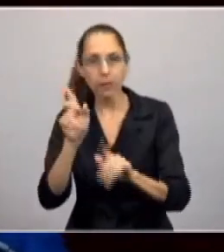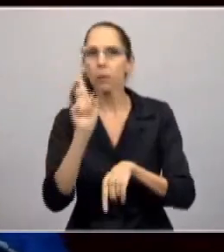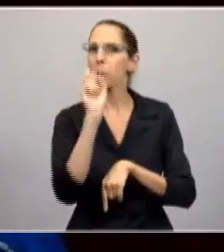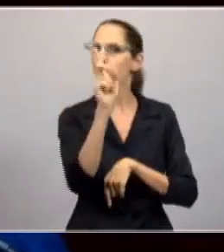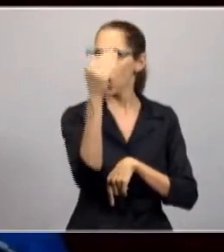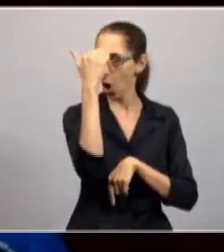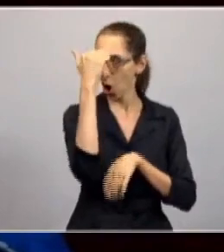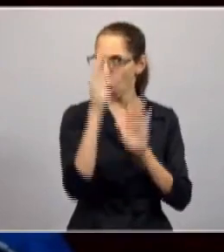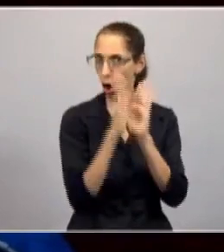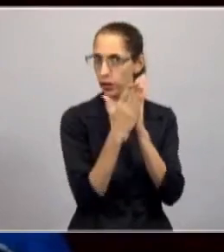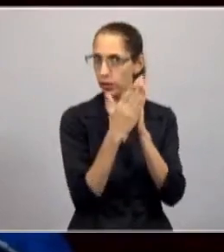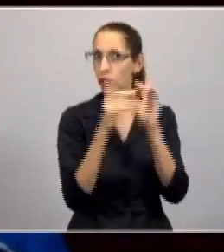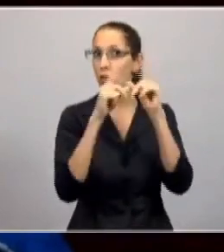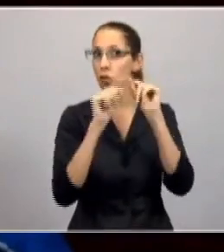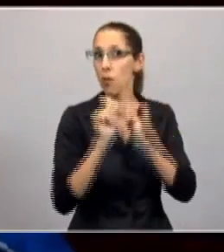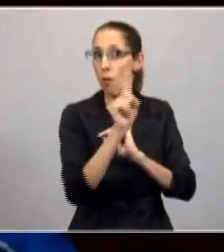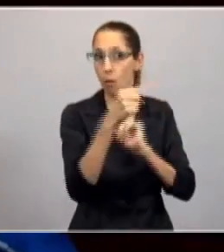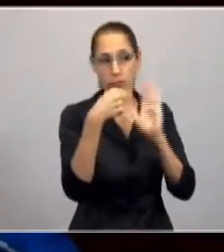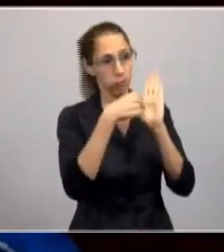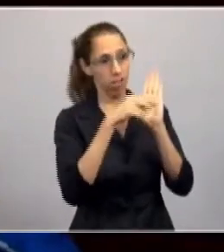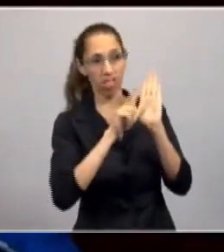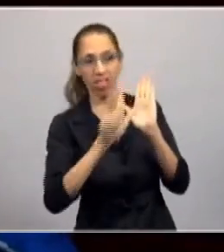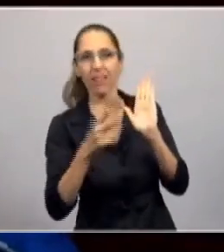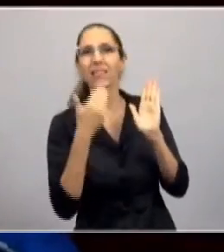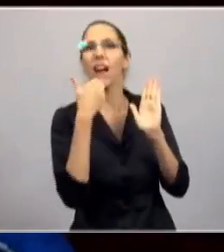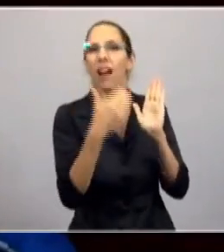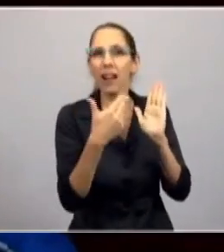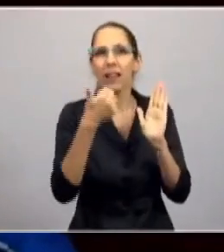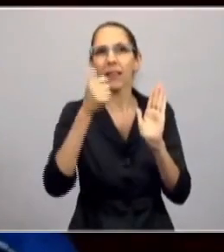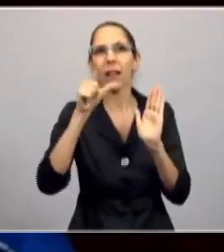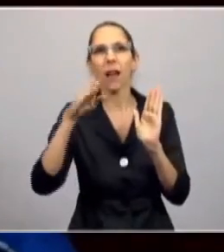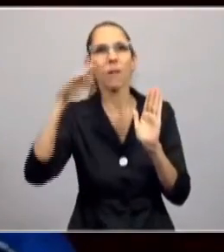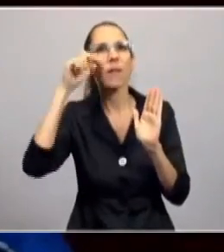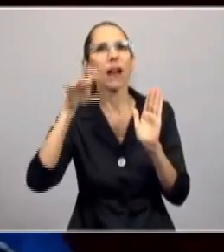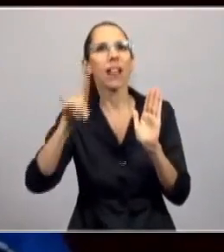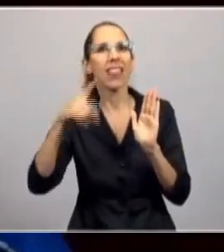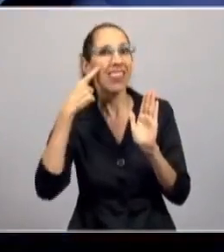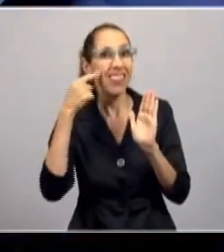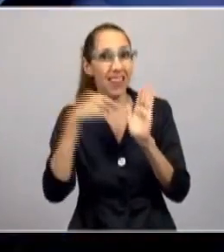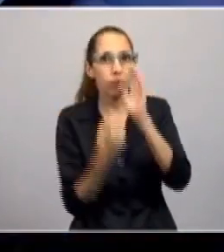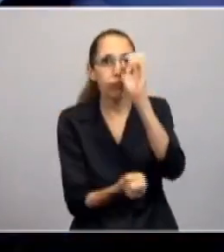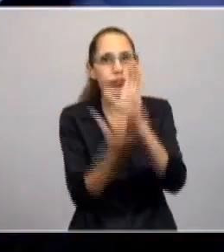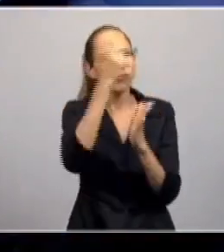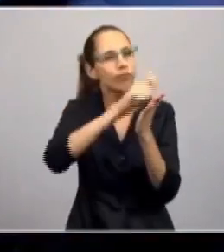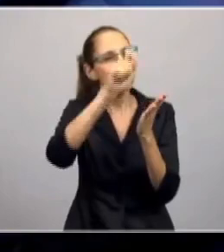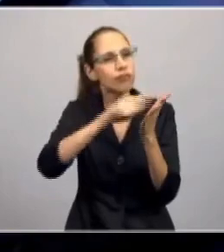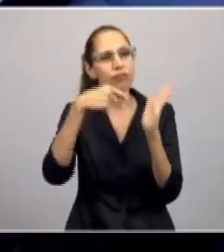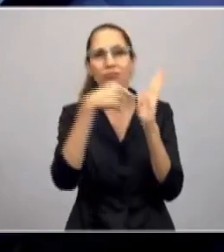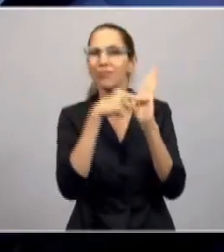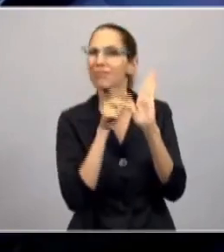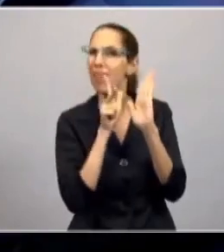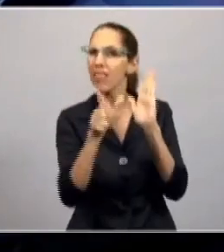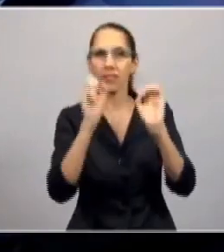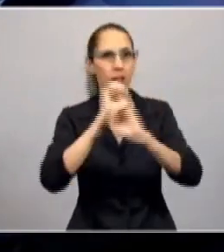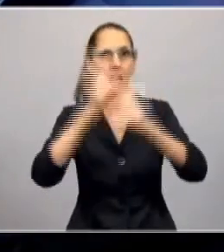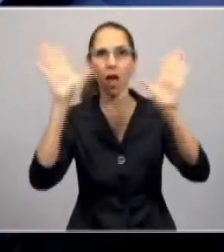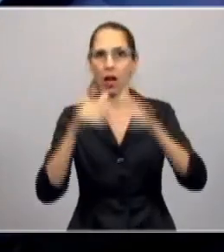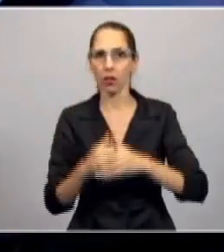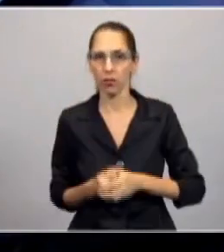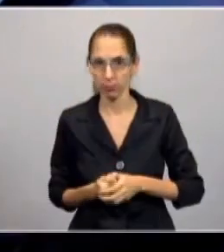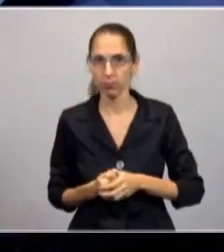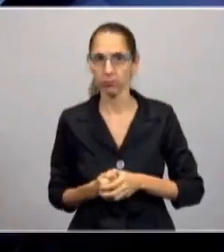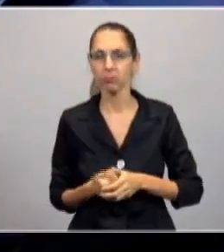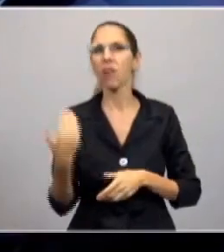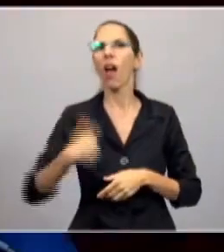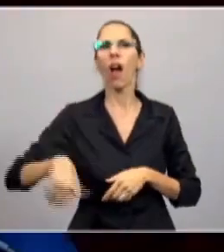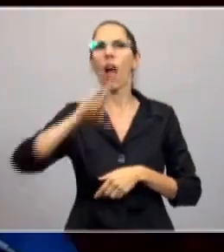inspirado precisamente en ideas de Alberdi, es taxativo. La nación argentina adopta